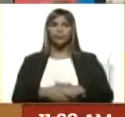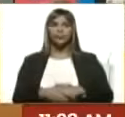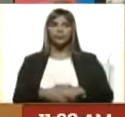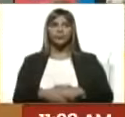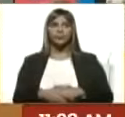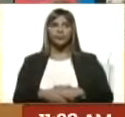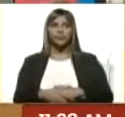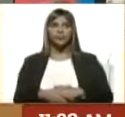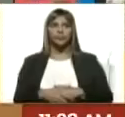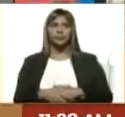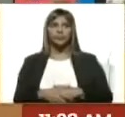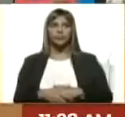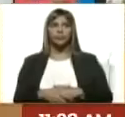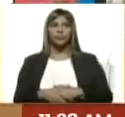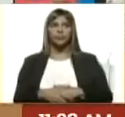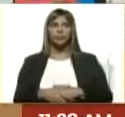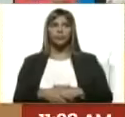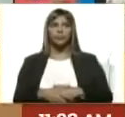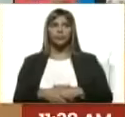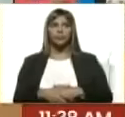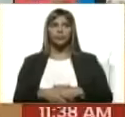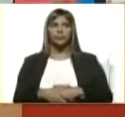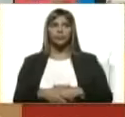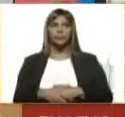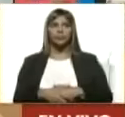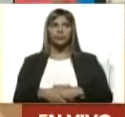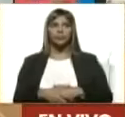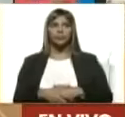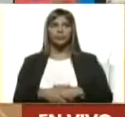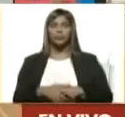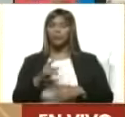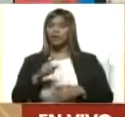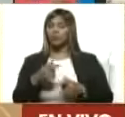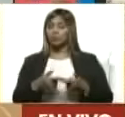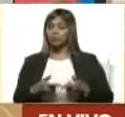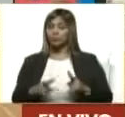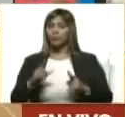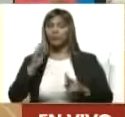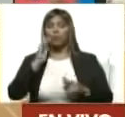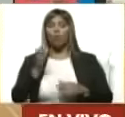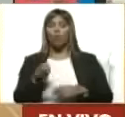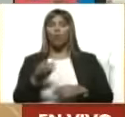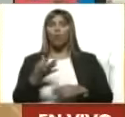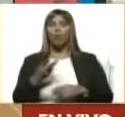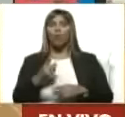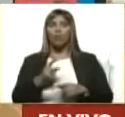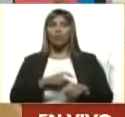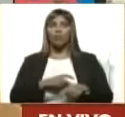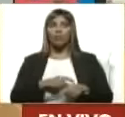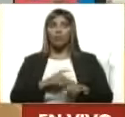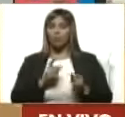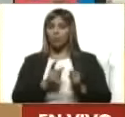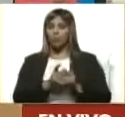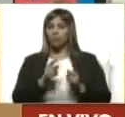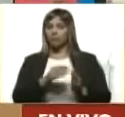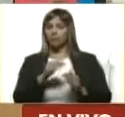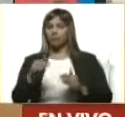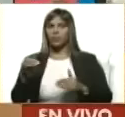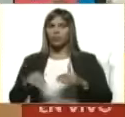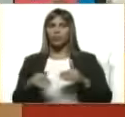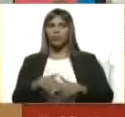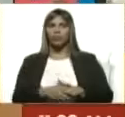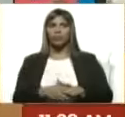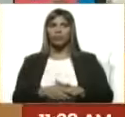cactahuella. Ahí no hay vuelta. Ahí no hay vuelta. Eso nos va a permitir saber cuánto es el tiempo de votación. de